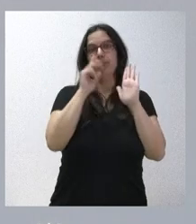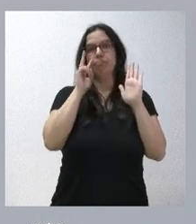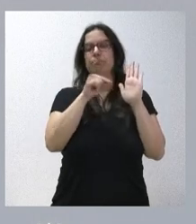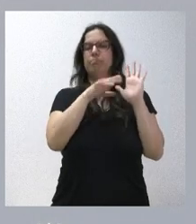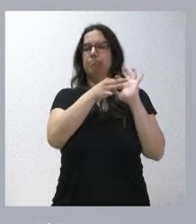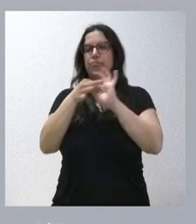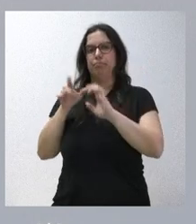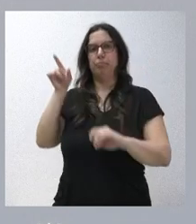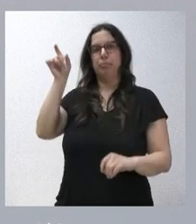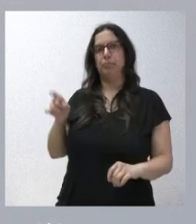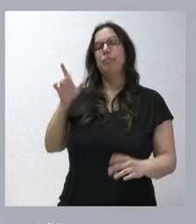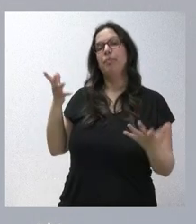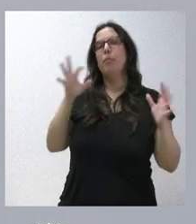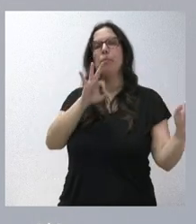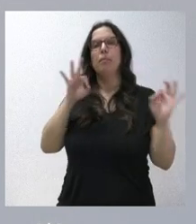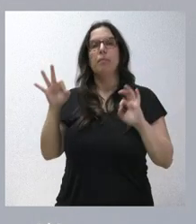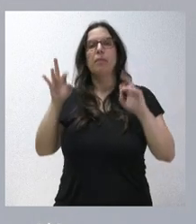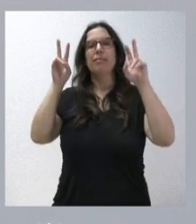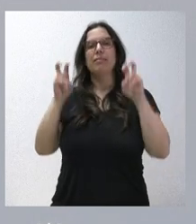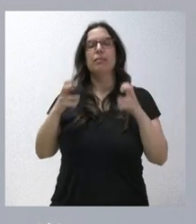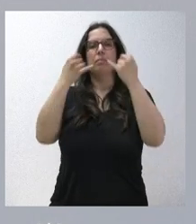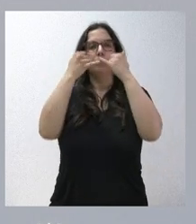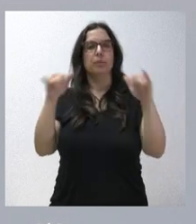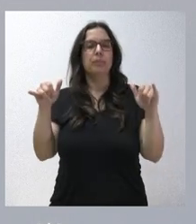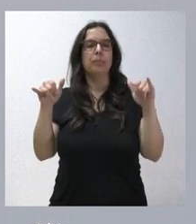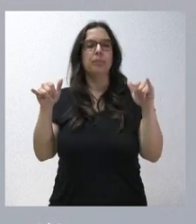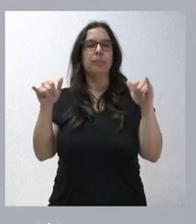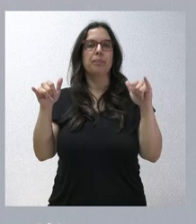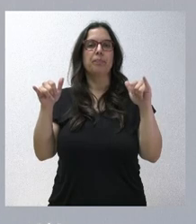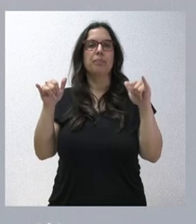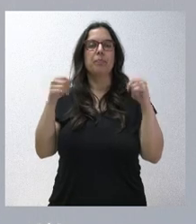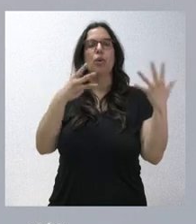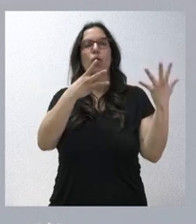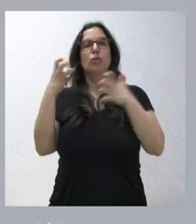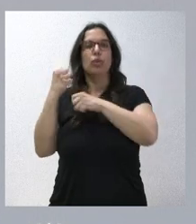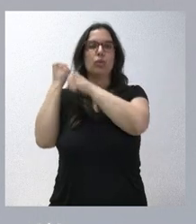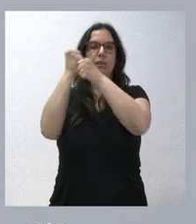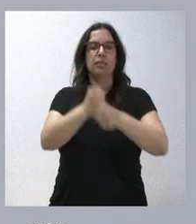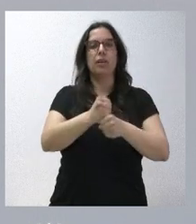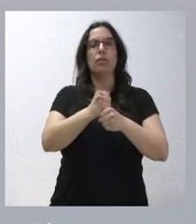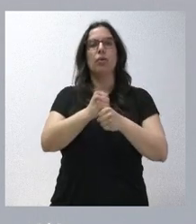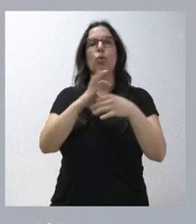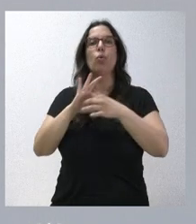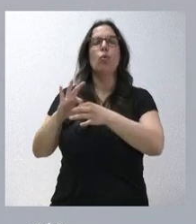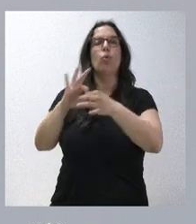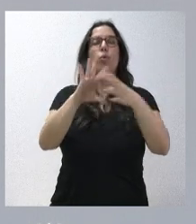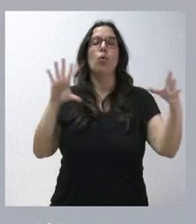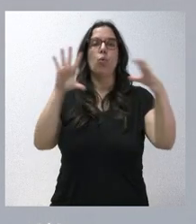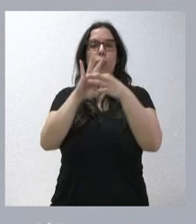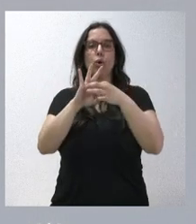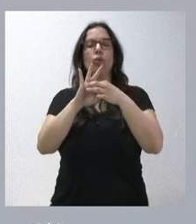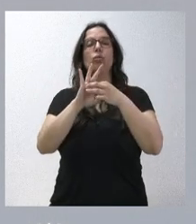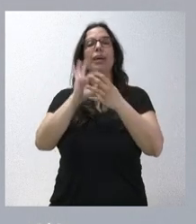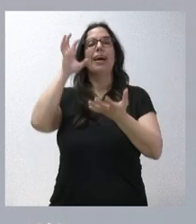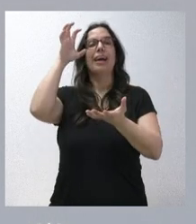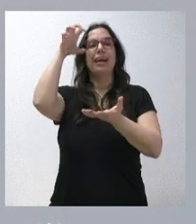que son los preparativos en torno a la conmemoración del 800 aniversario de la Unión de los reinos de León y Castilla